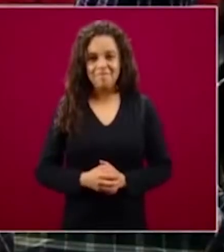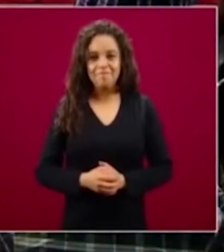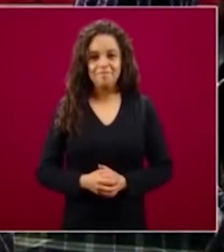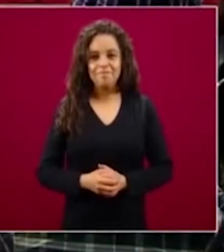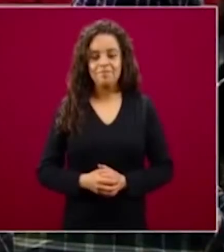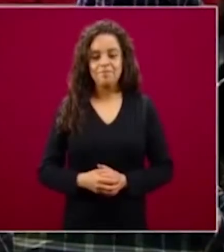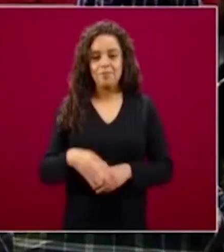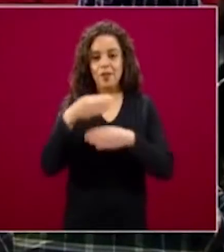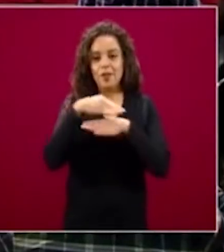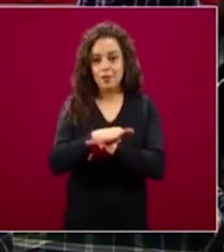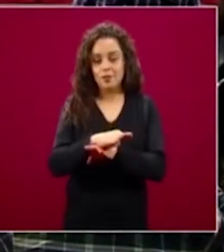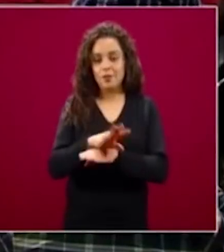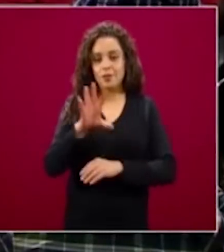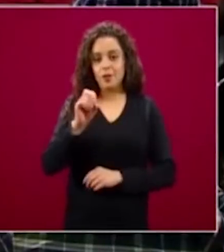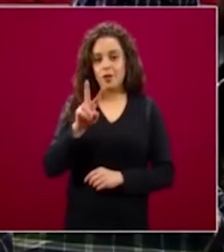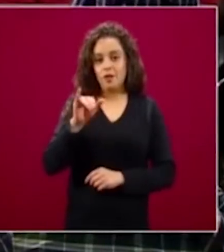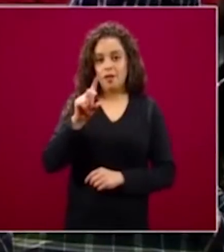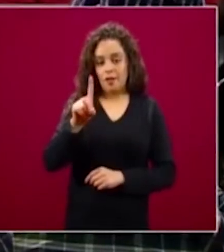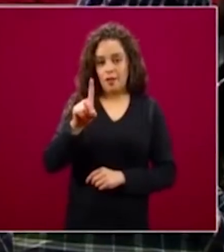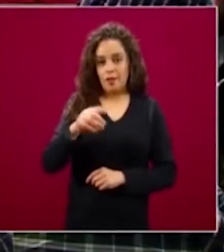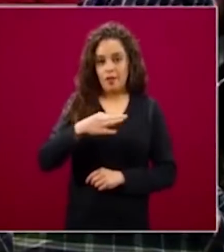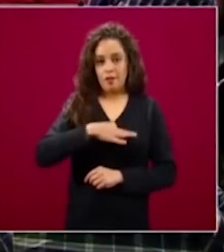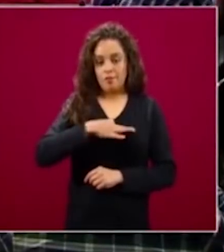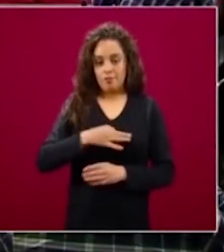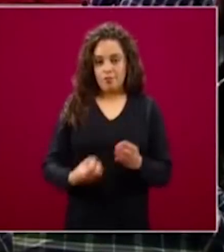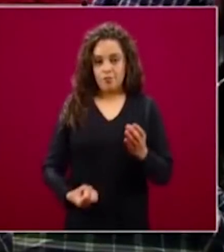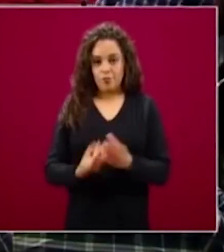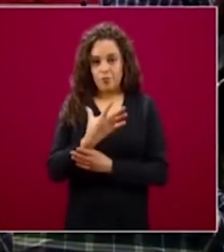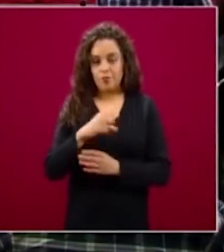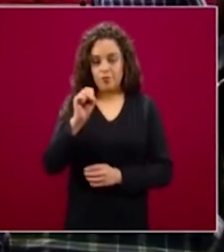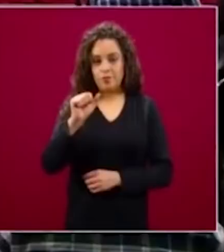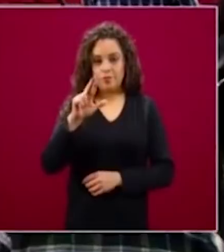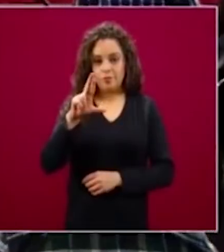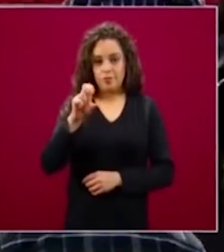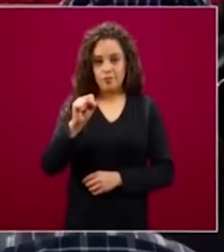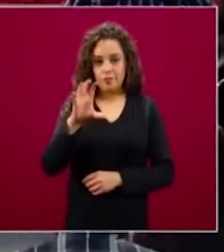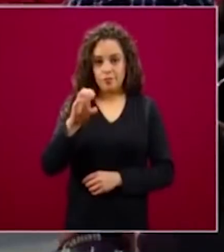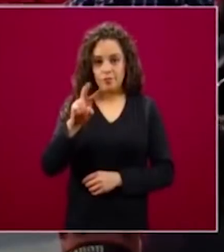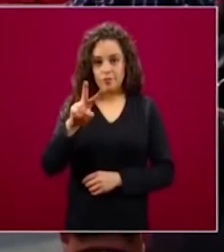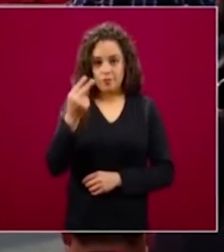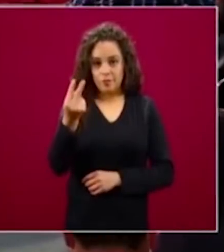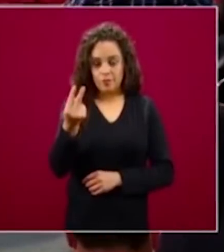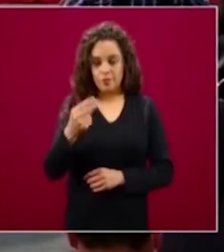la pandemia causada por el nuevo coronavirus SARS-CoV-2. Hoy,